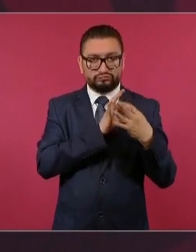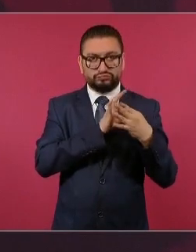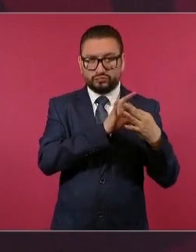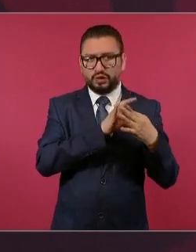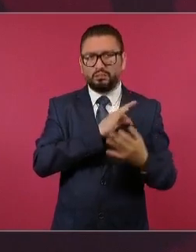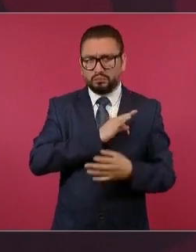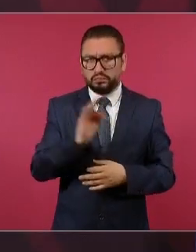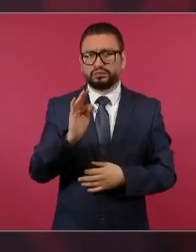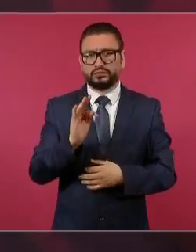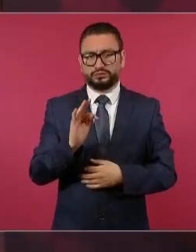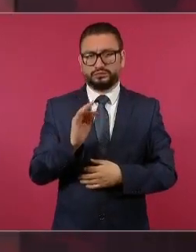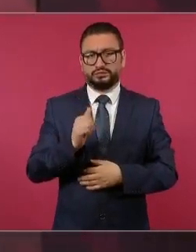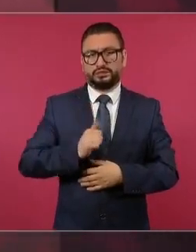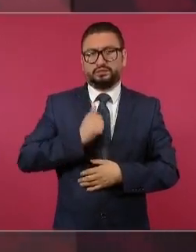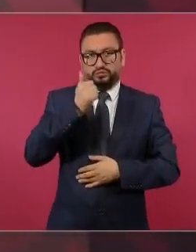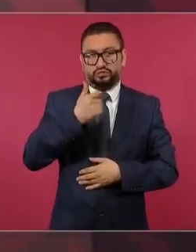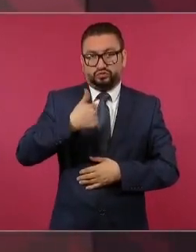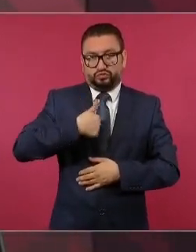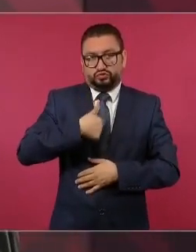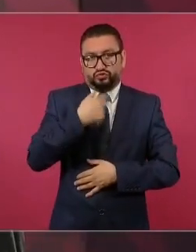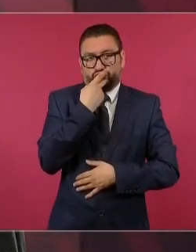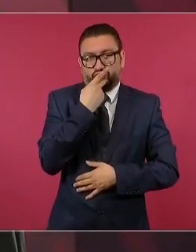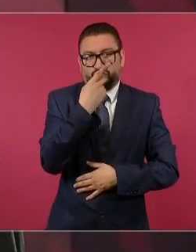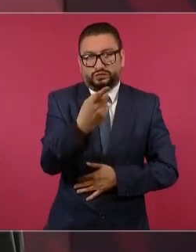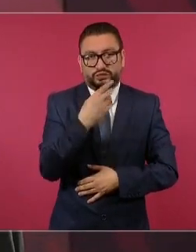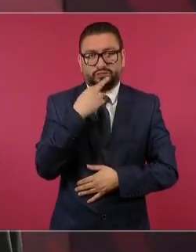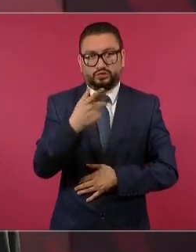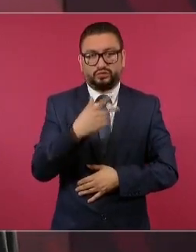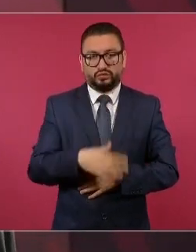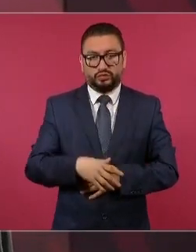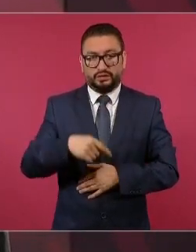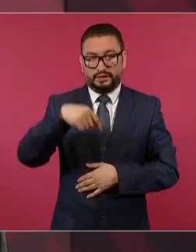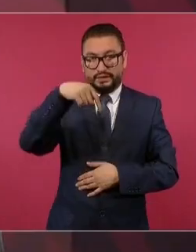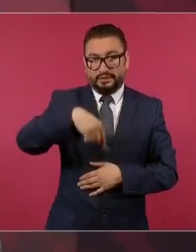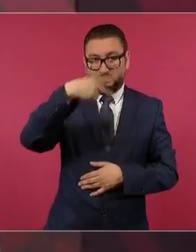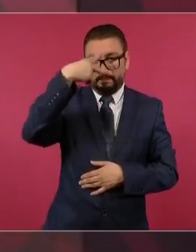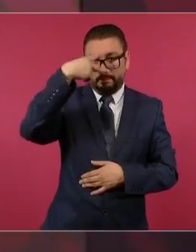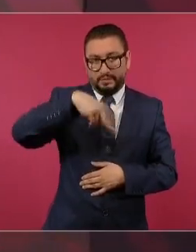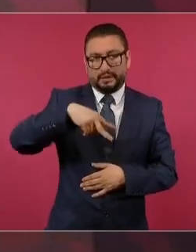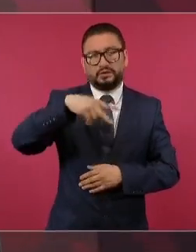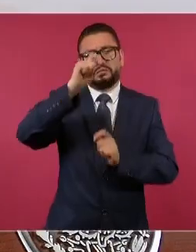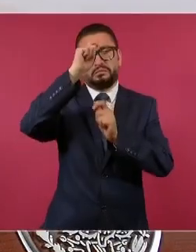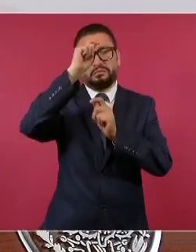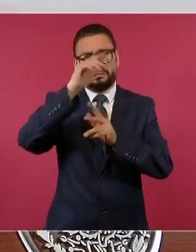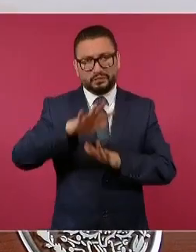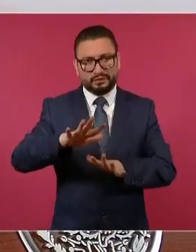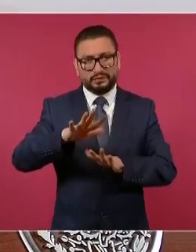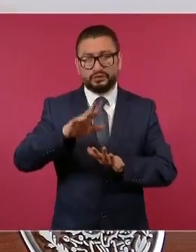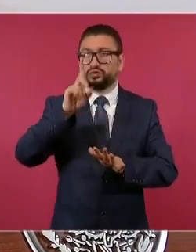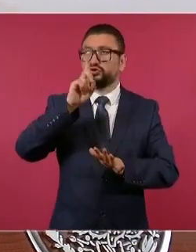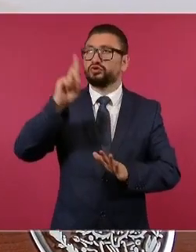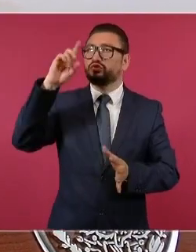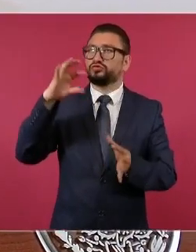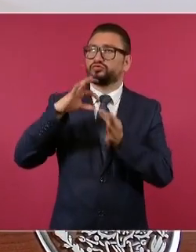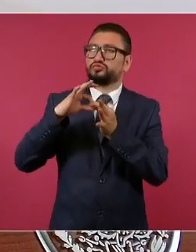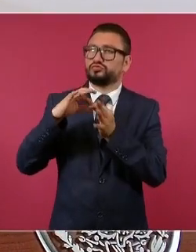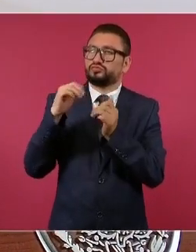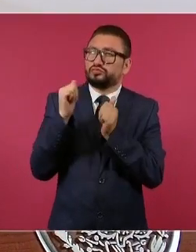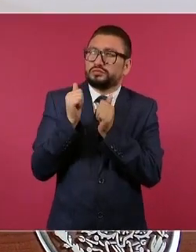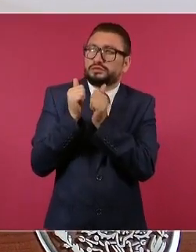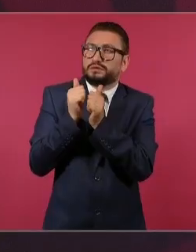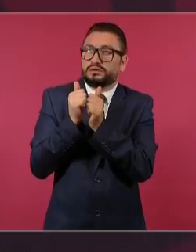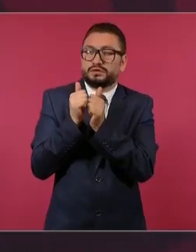y que aplicaría la frase, bendito México, tan cerca de Dios